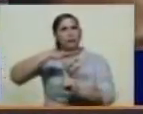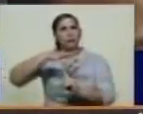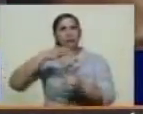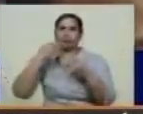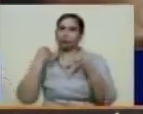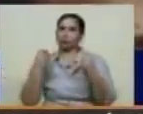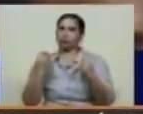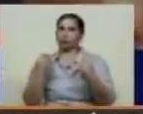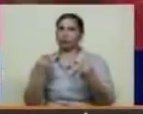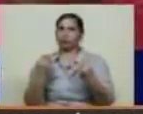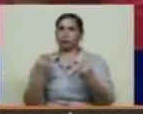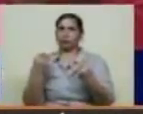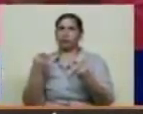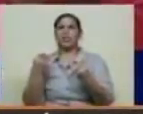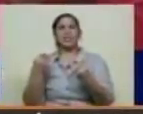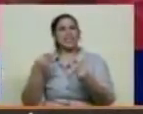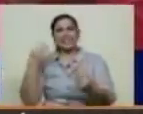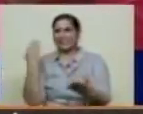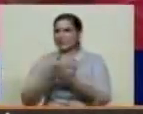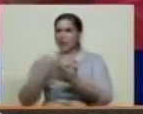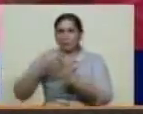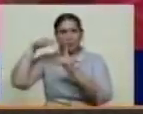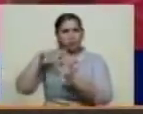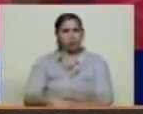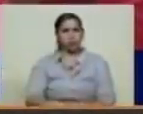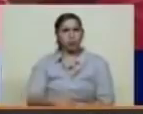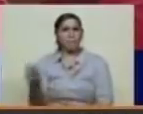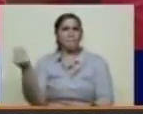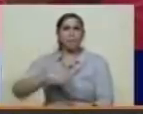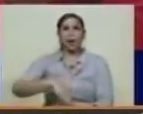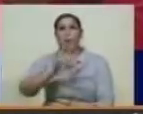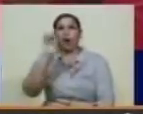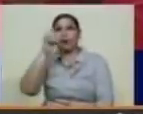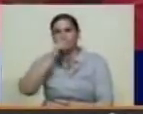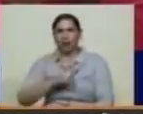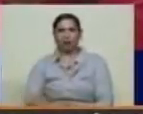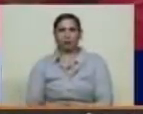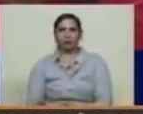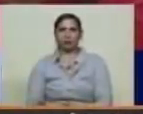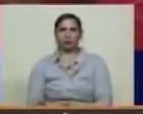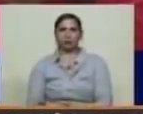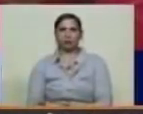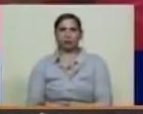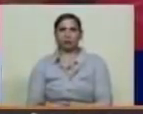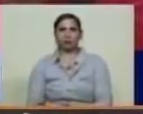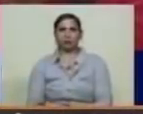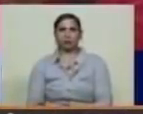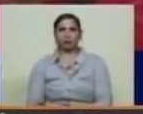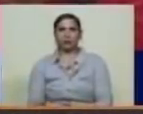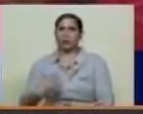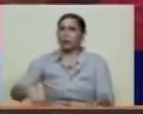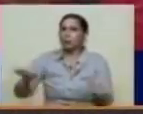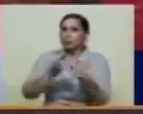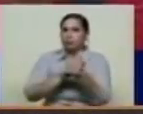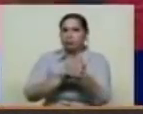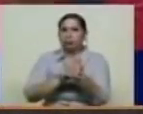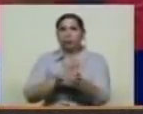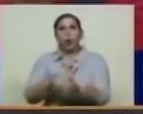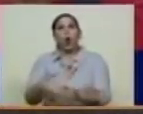de 40 años. ¿Quiénes golpearon la dignidad? Los que quieren volver a gobernar este